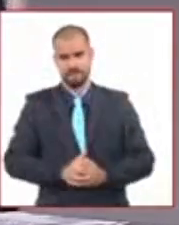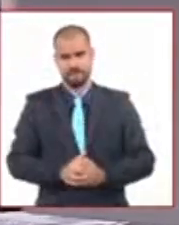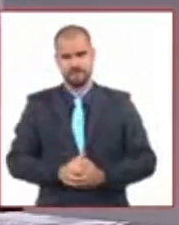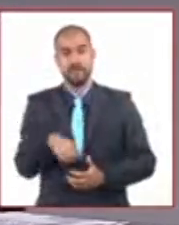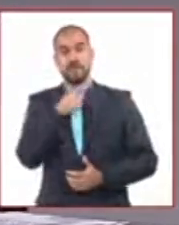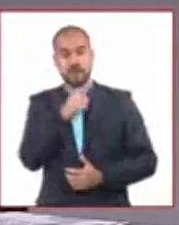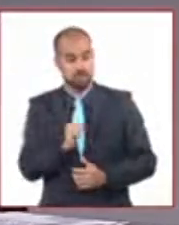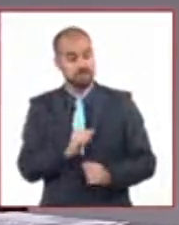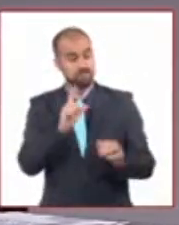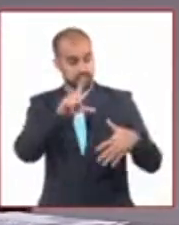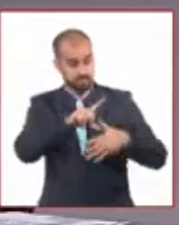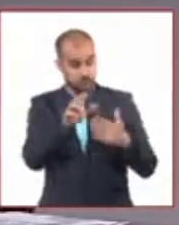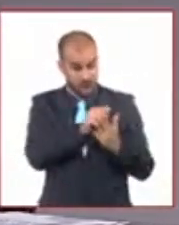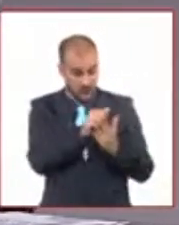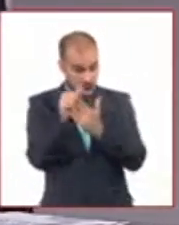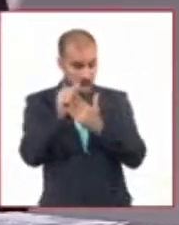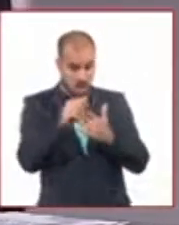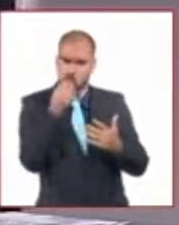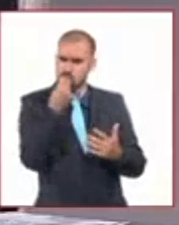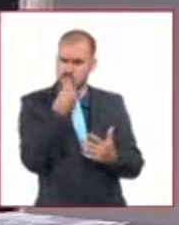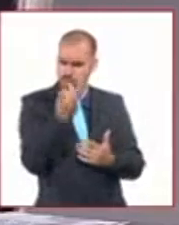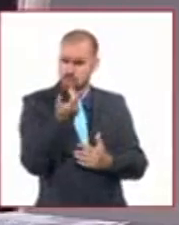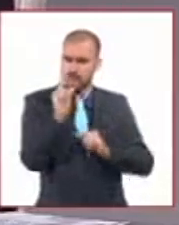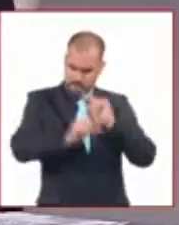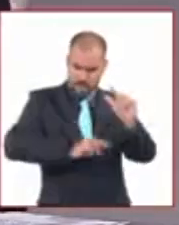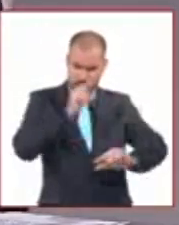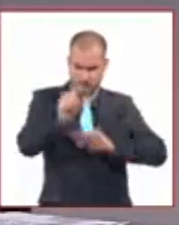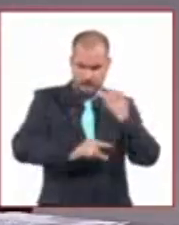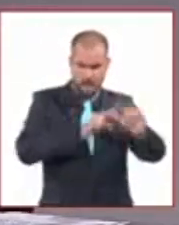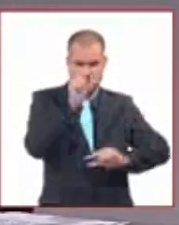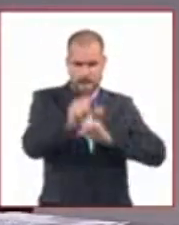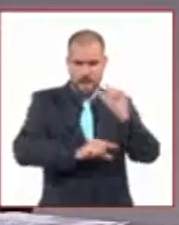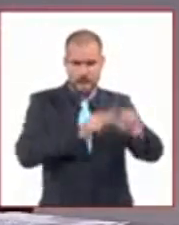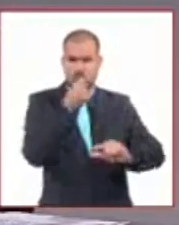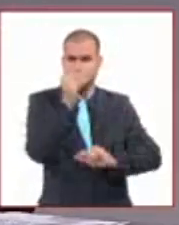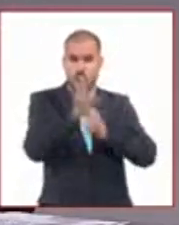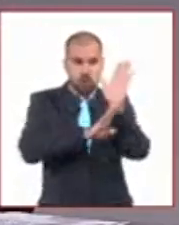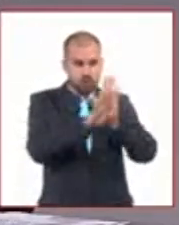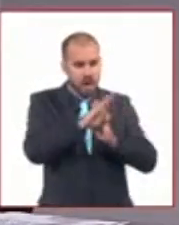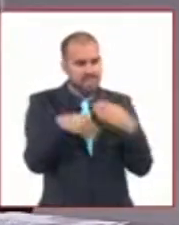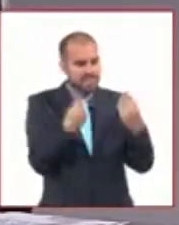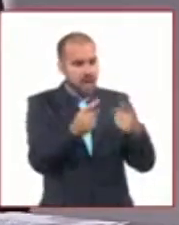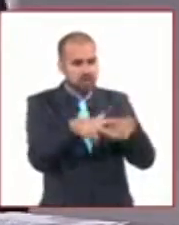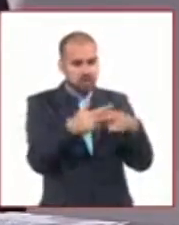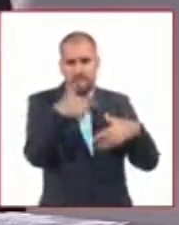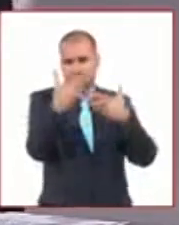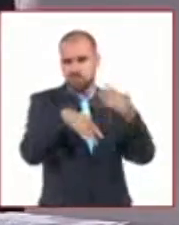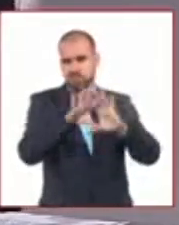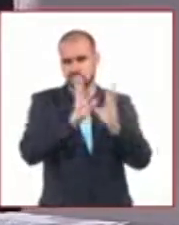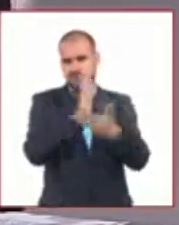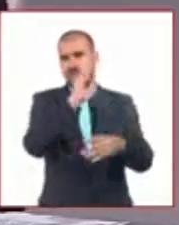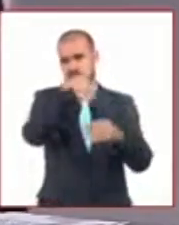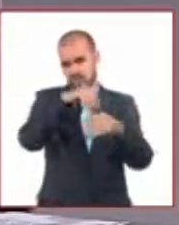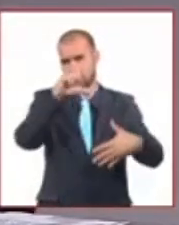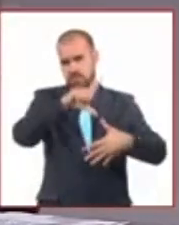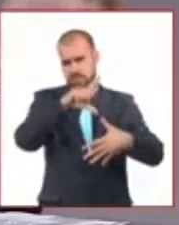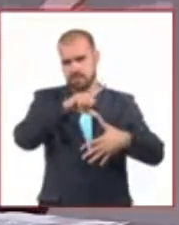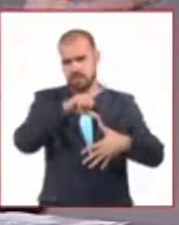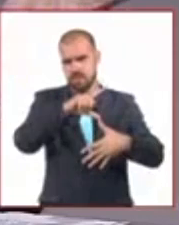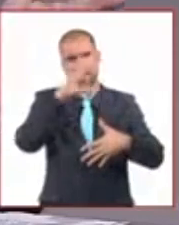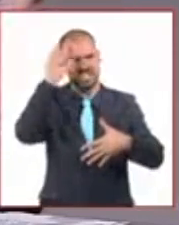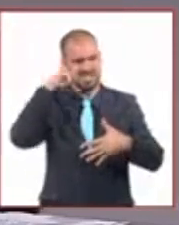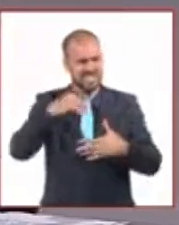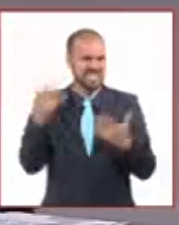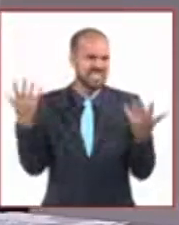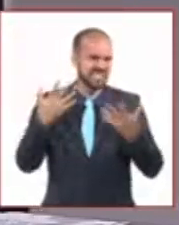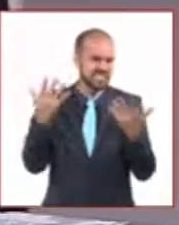para salir adelante y resolver los problemas que tienen continentes que ya sabemos de por sí que no van a ser resueltos nunca lo han